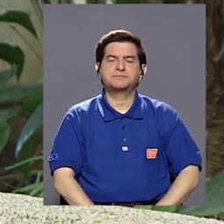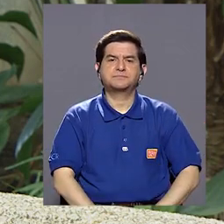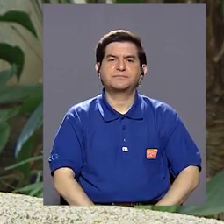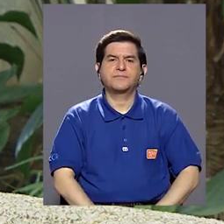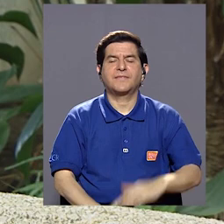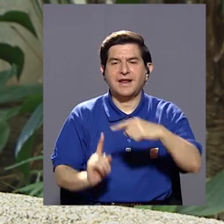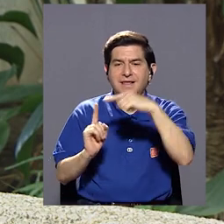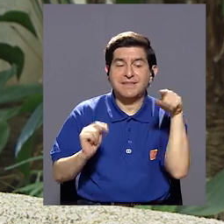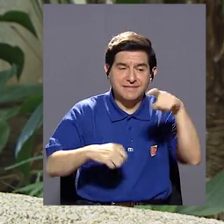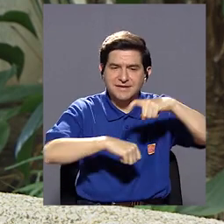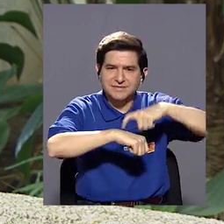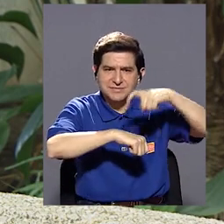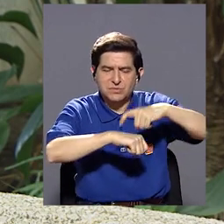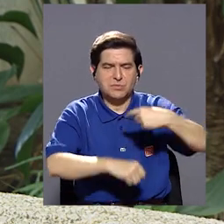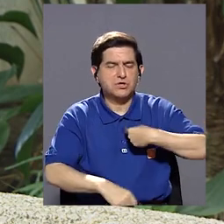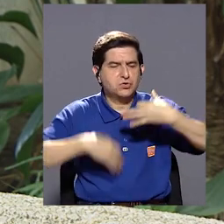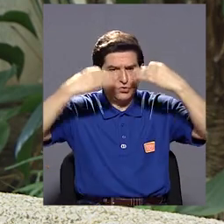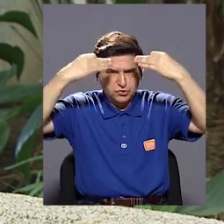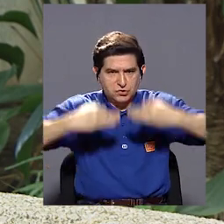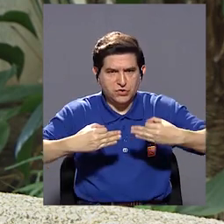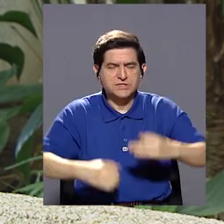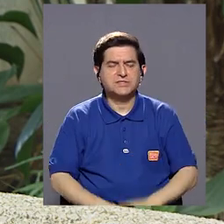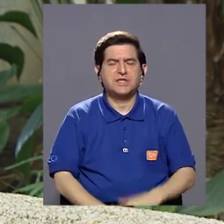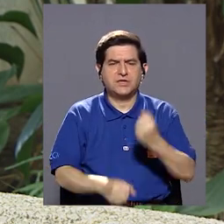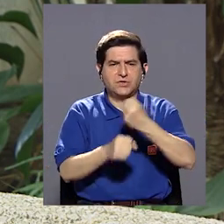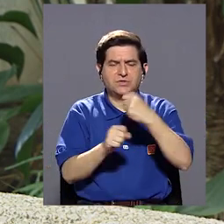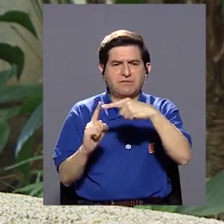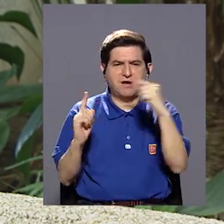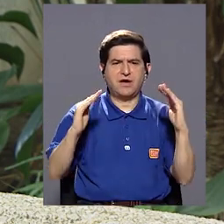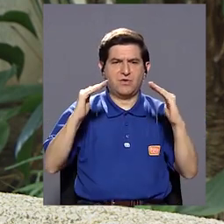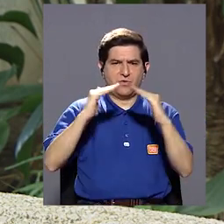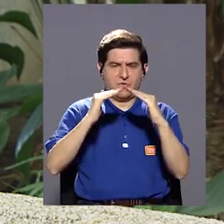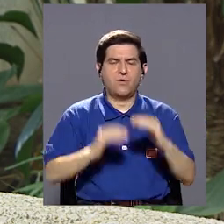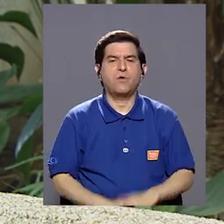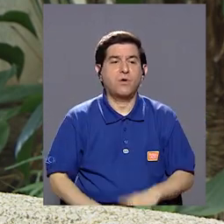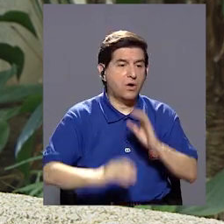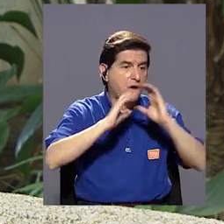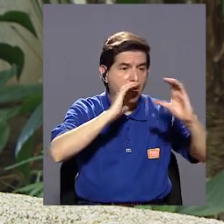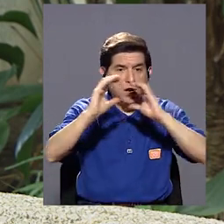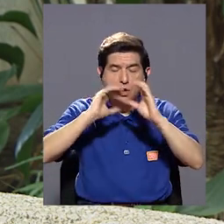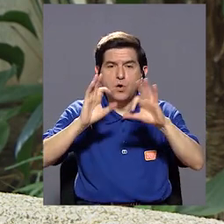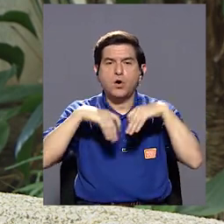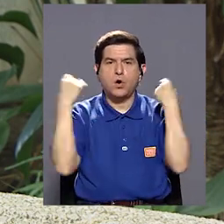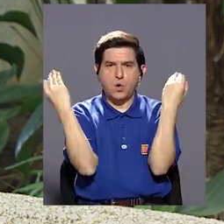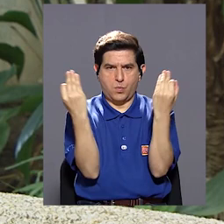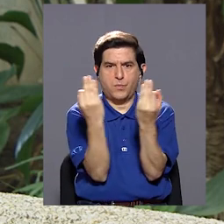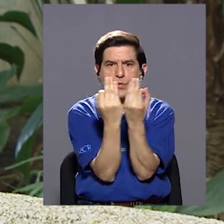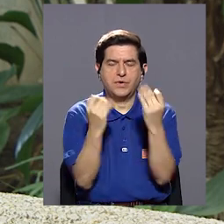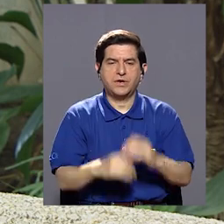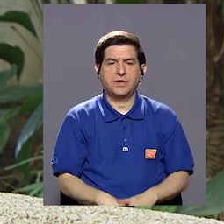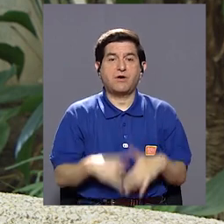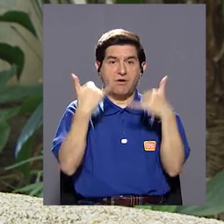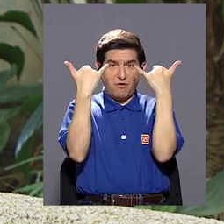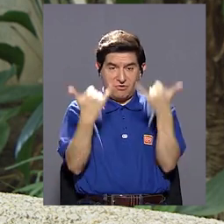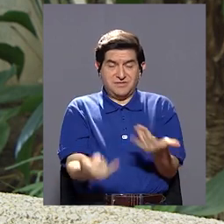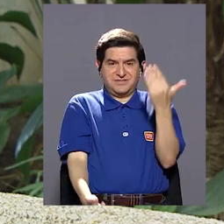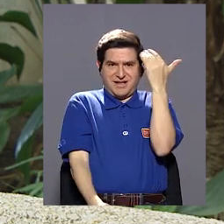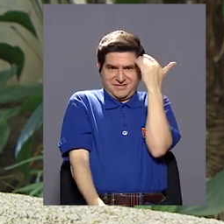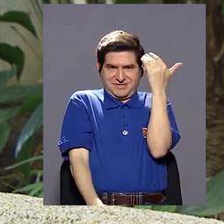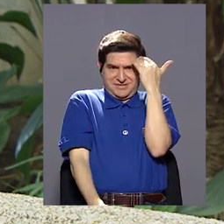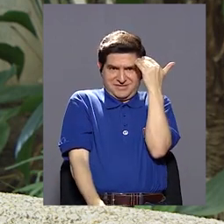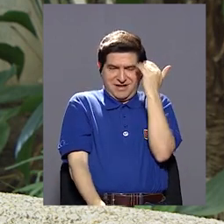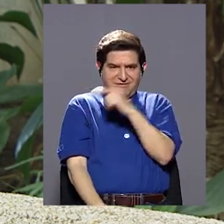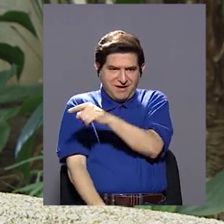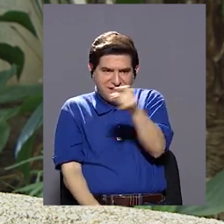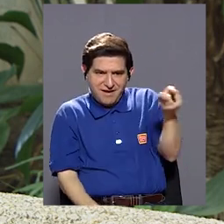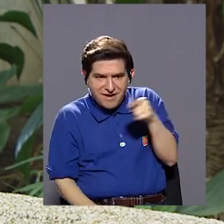teletrabajo. A partir de ahí, en que yo decido teletrabajar y comunicarlo con la familia, entonces ya tengo